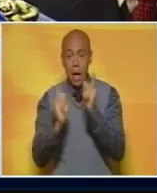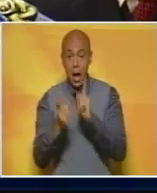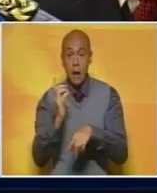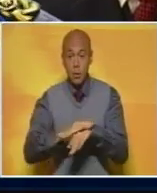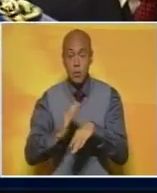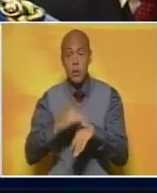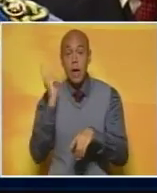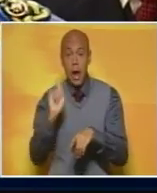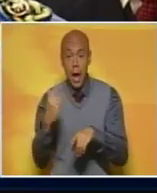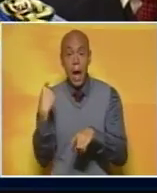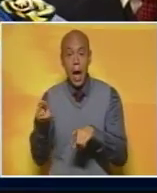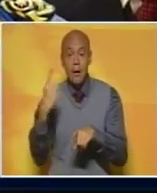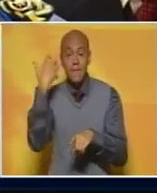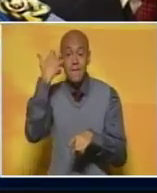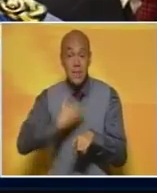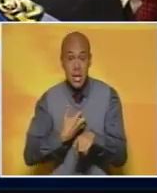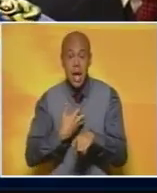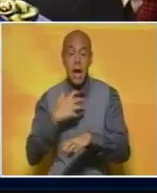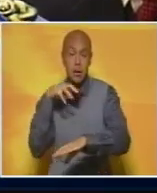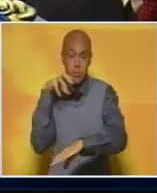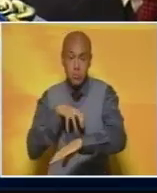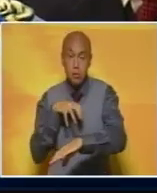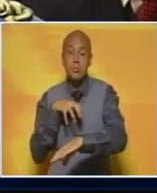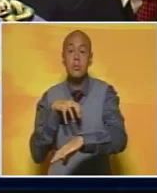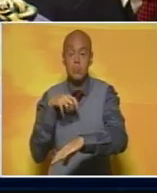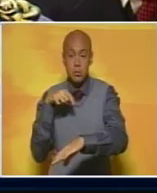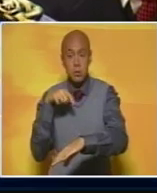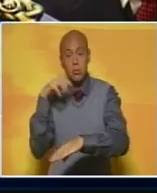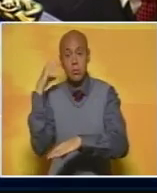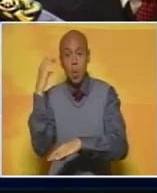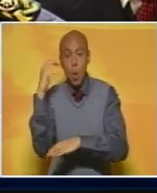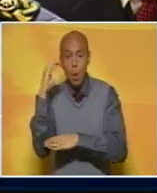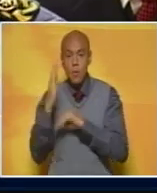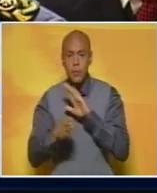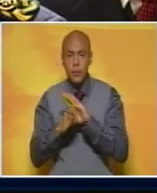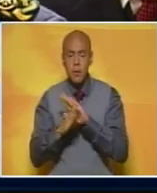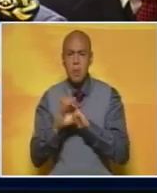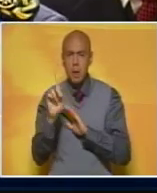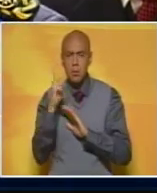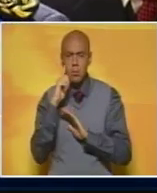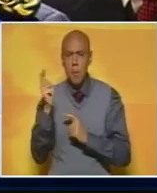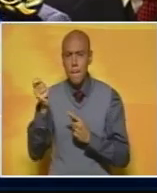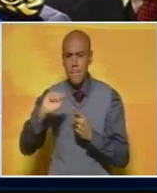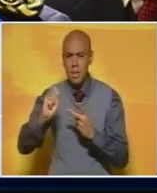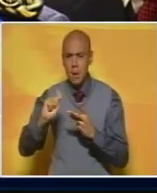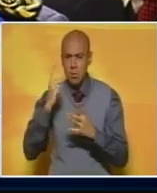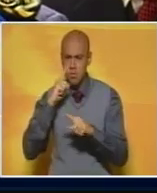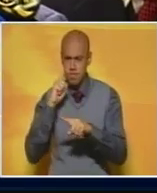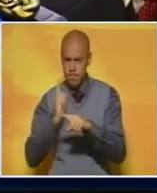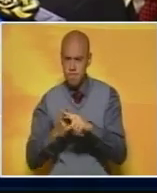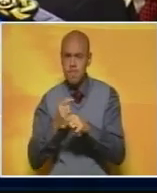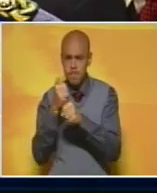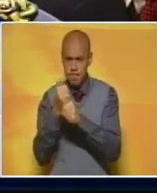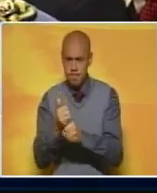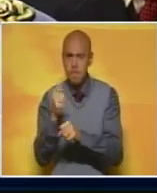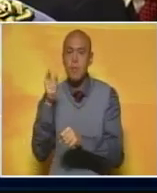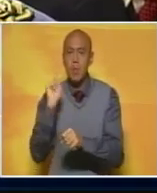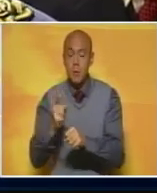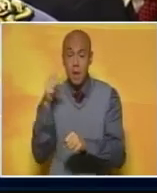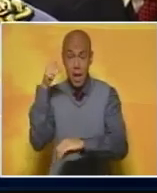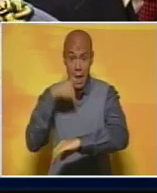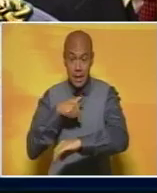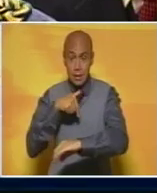la zona de la Fría, pero tendrán sus meses contados. Así que de este lado ni habrá guerra